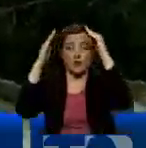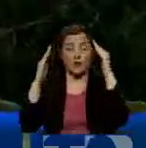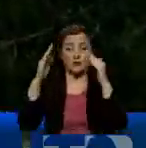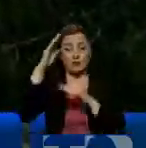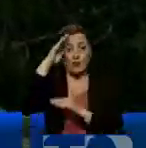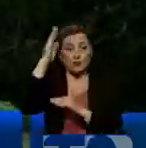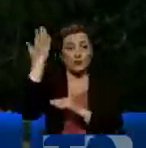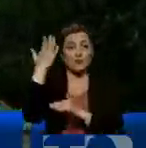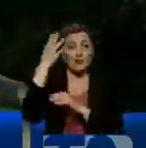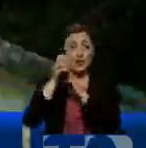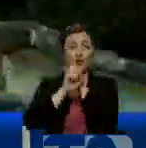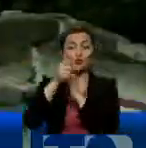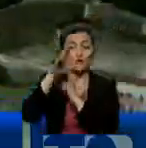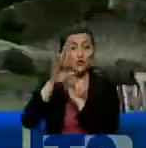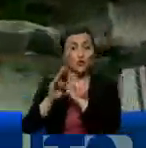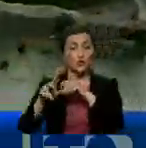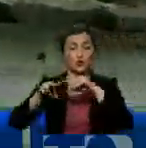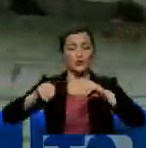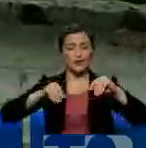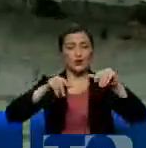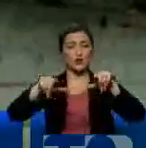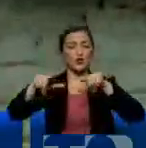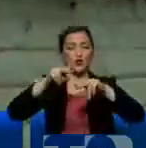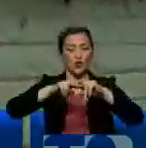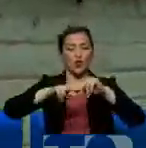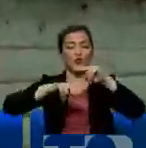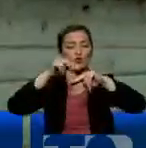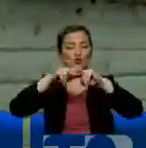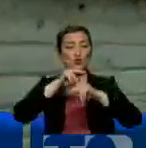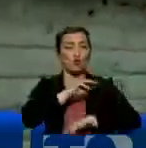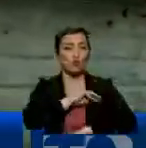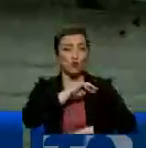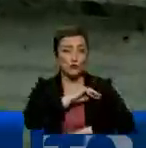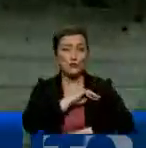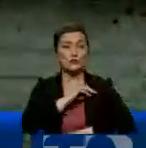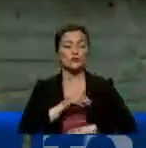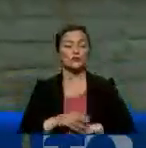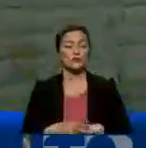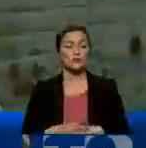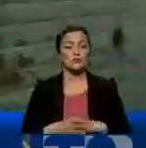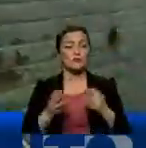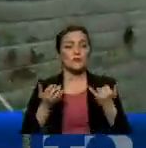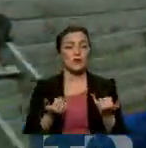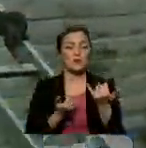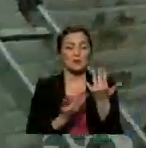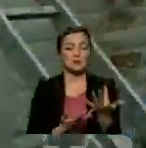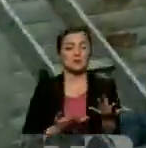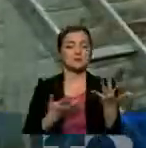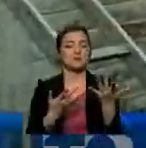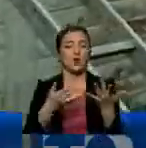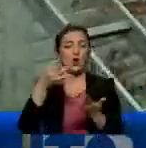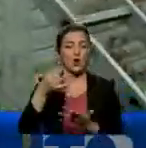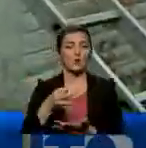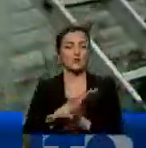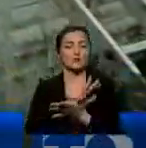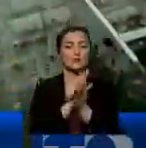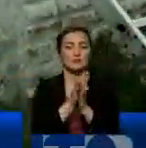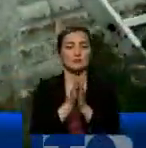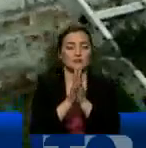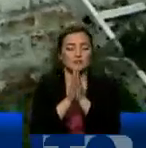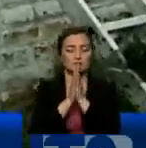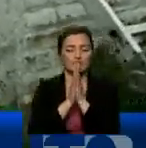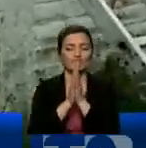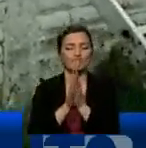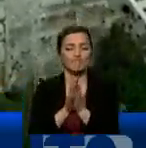el 2017 en este terreno, como digo, es del municipio, y hasta el día de hoy no nos han cumplido.